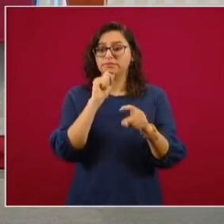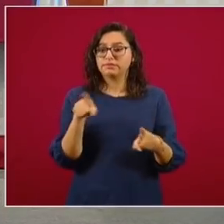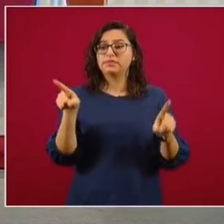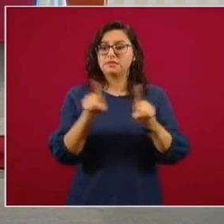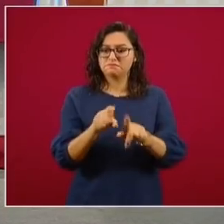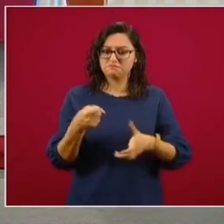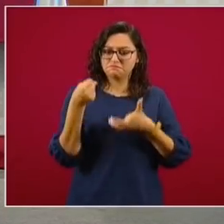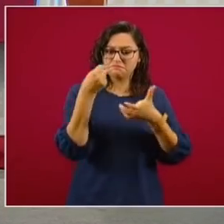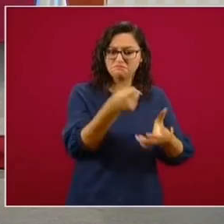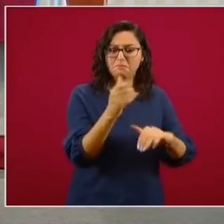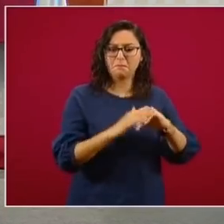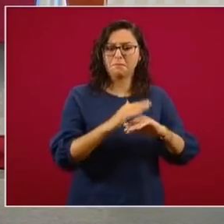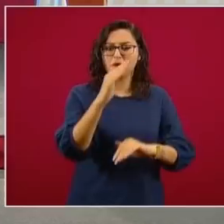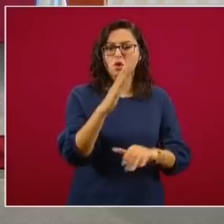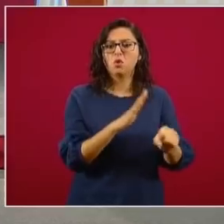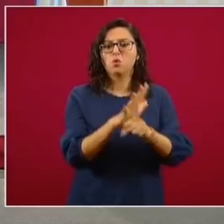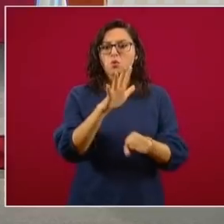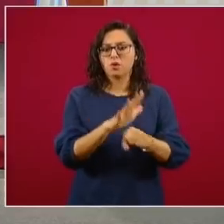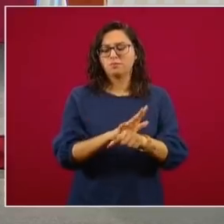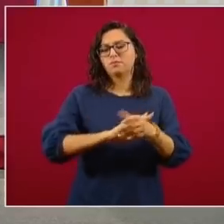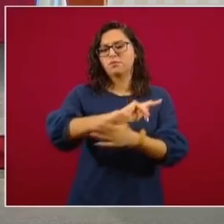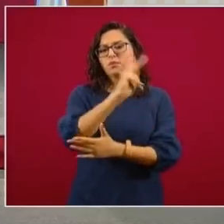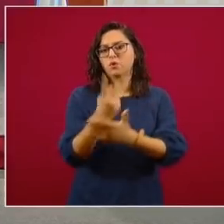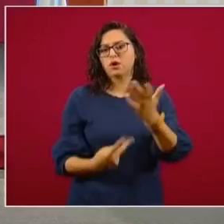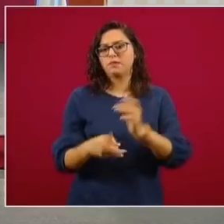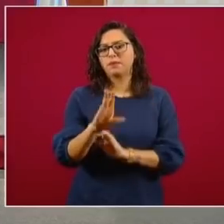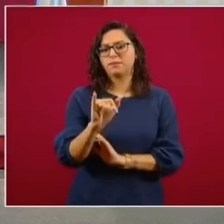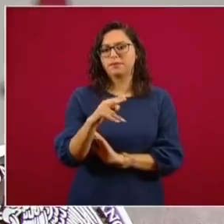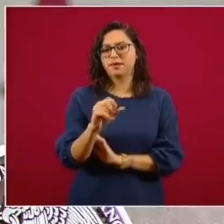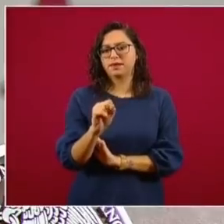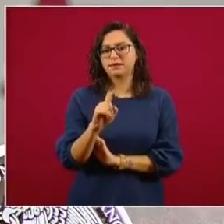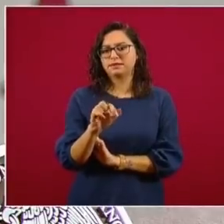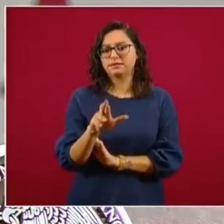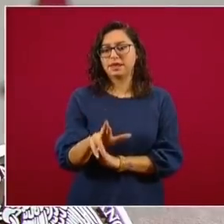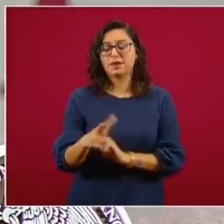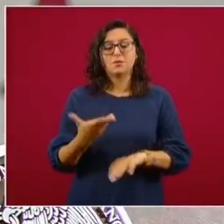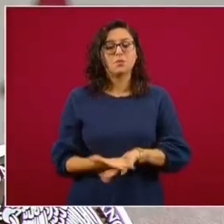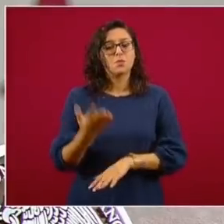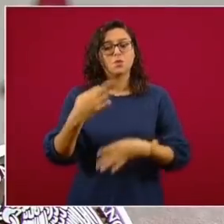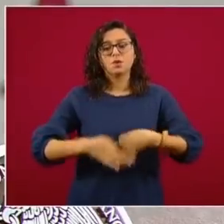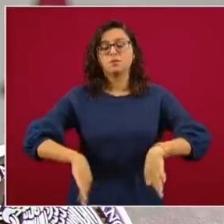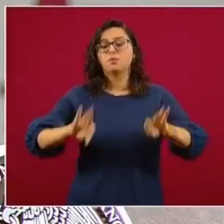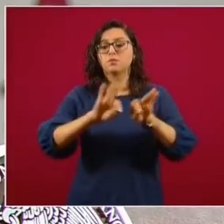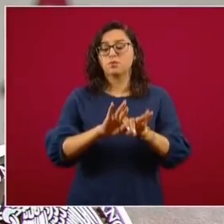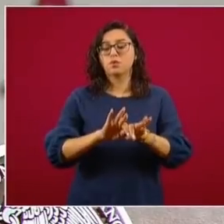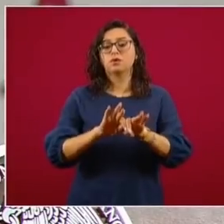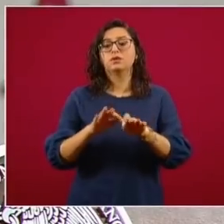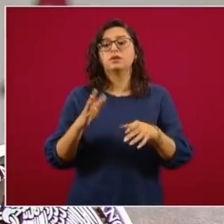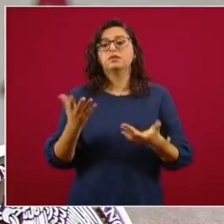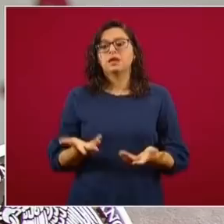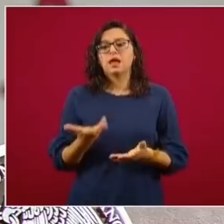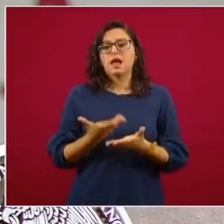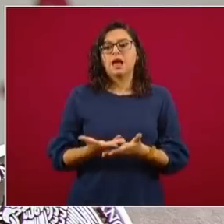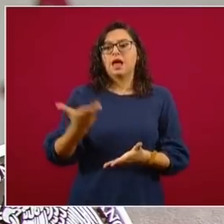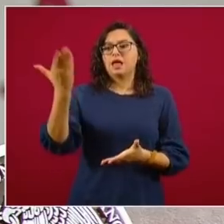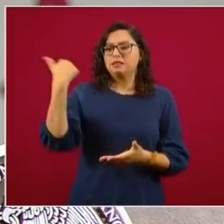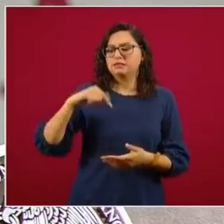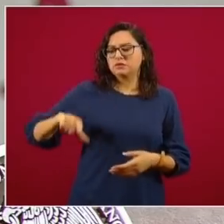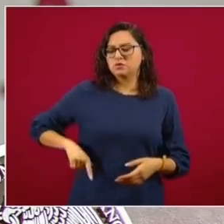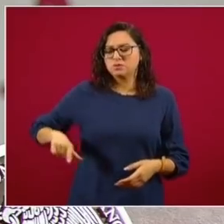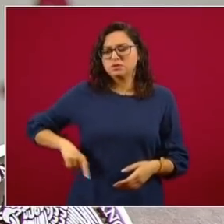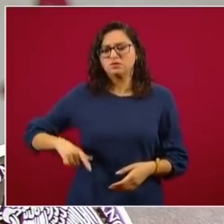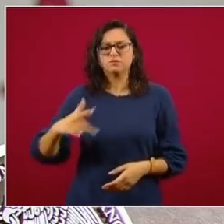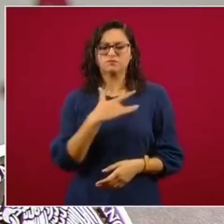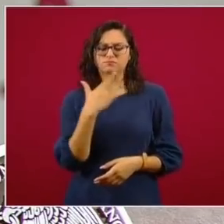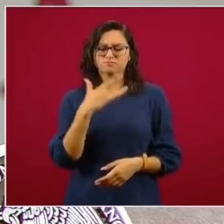que va a aumentar es el programa de bienestar. Esto es extraordinariamente importante. Había habido una decisión del gobierno de